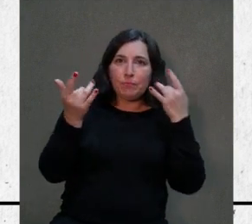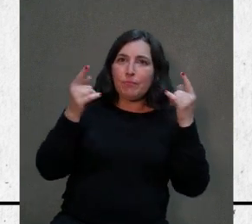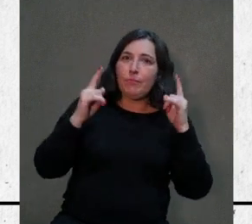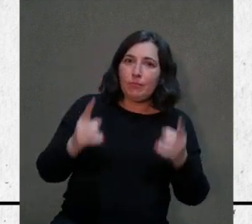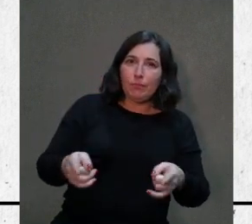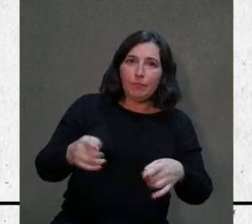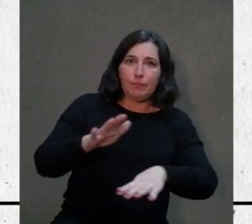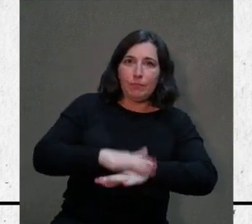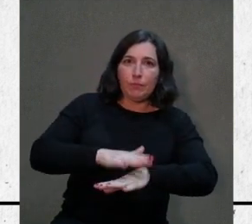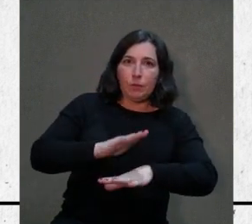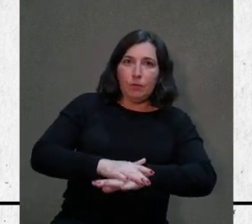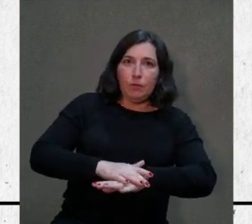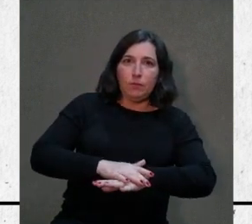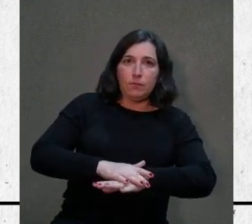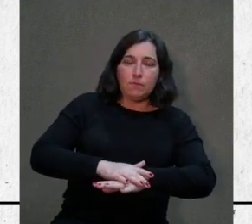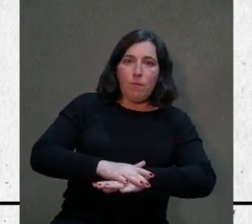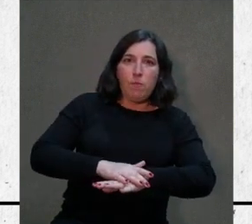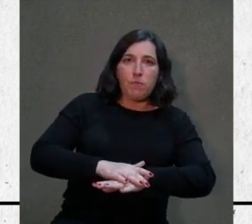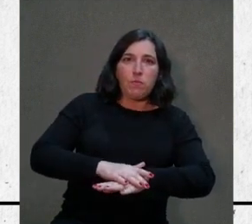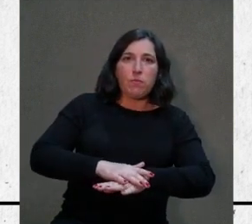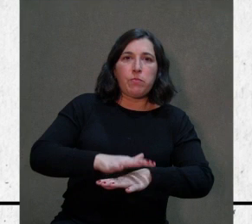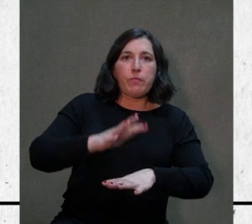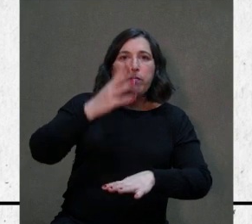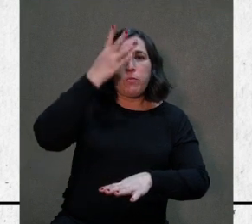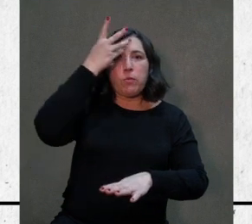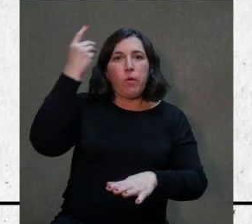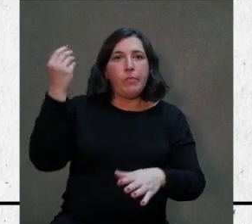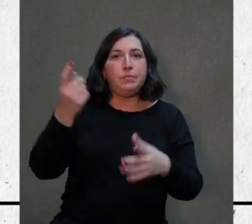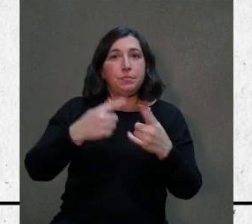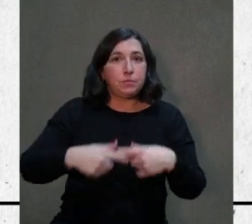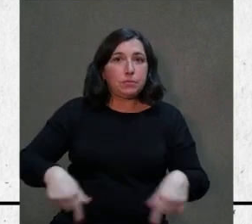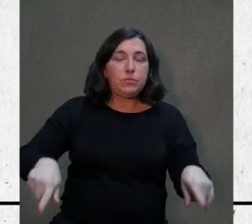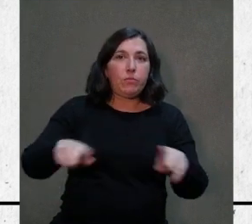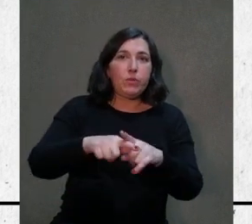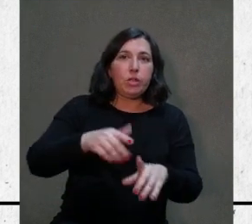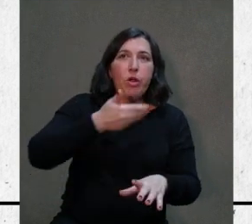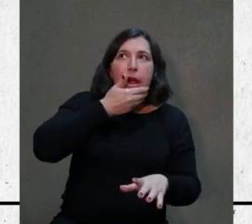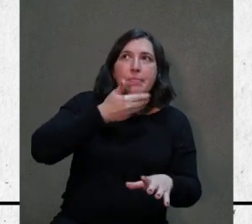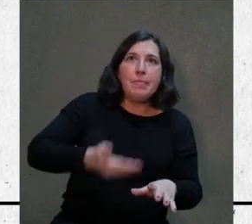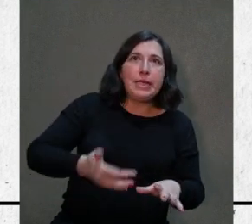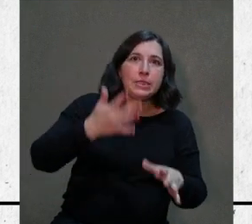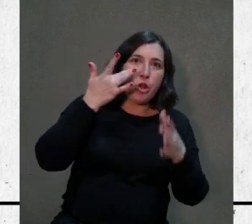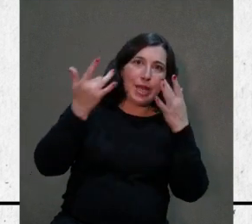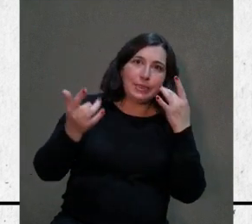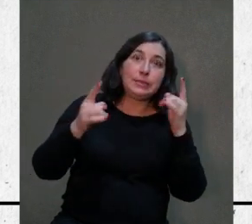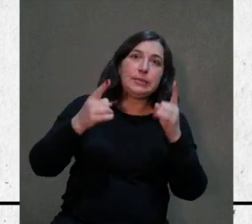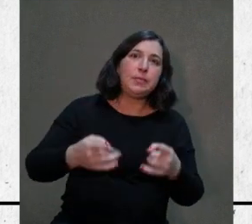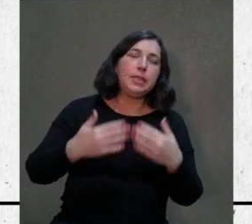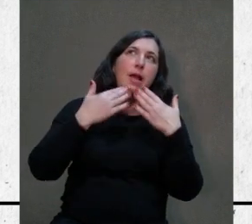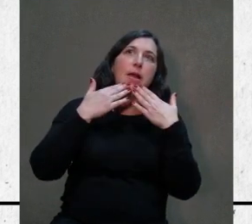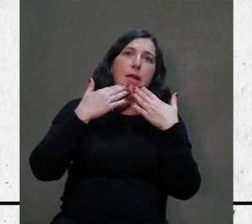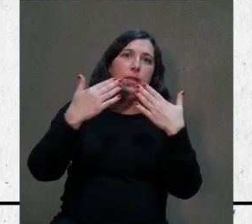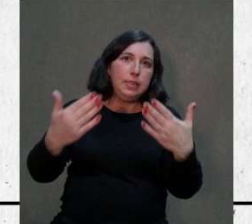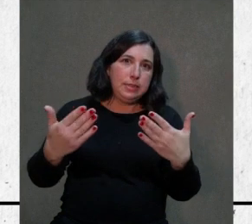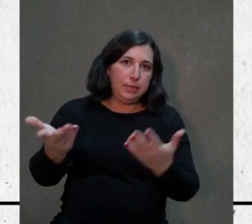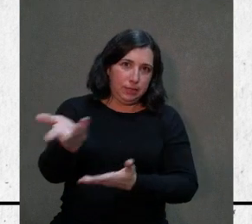está conmovido frente al hecho artístico y sobre todo... no nos olvidemos que de la admiración que tiene el público por